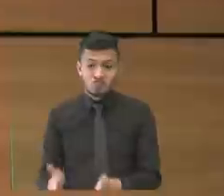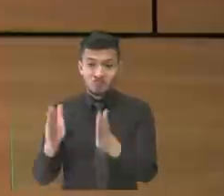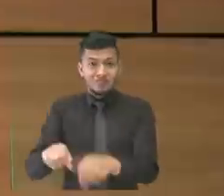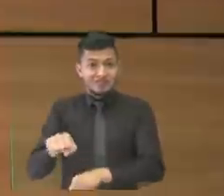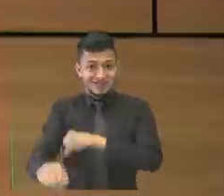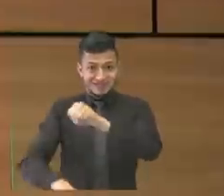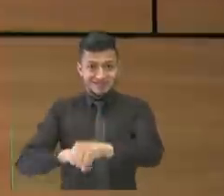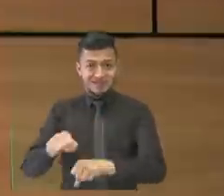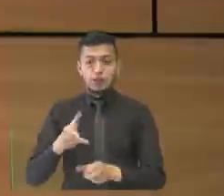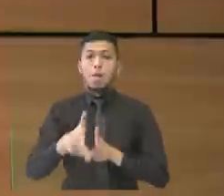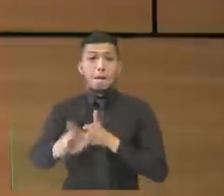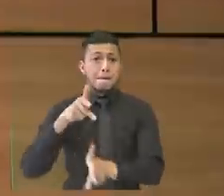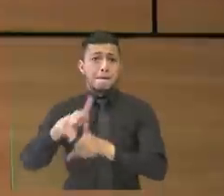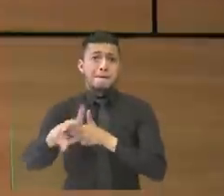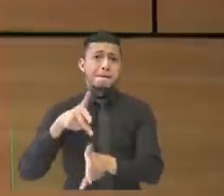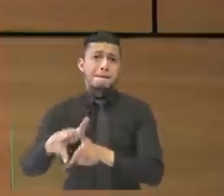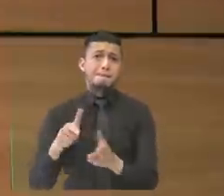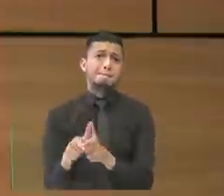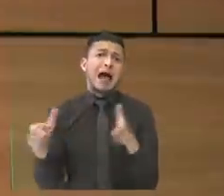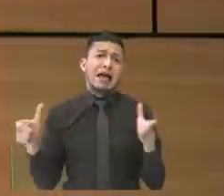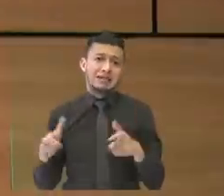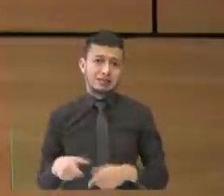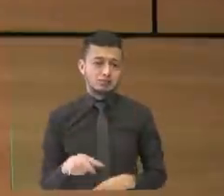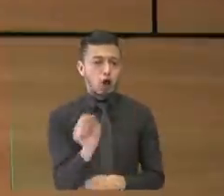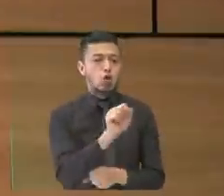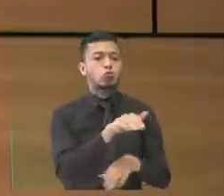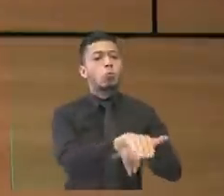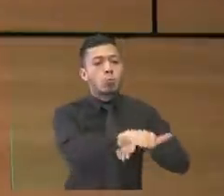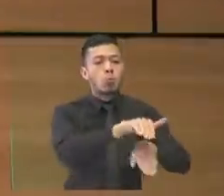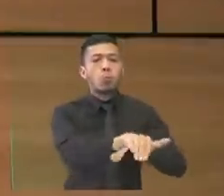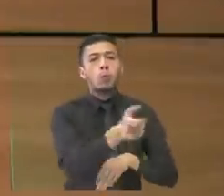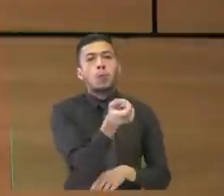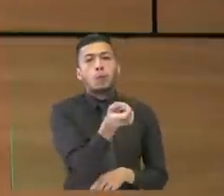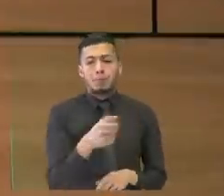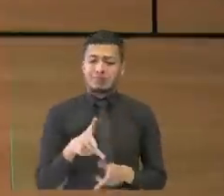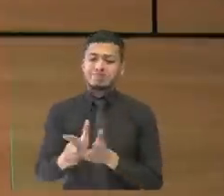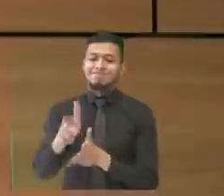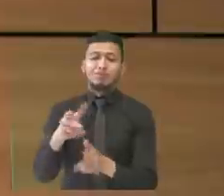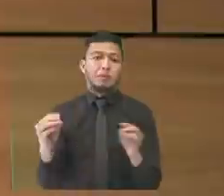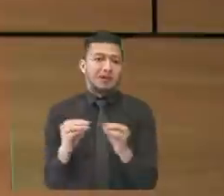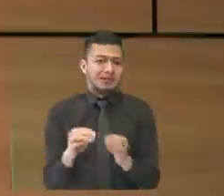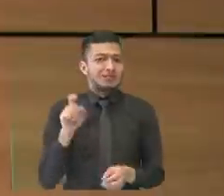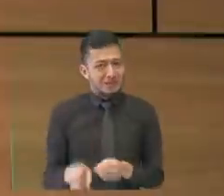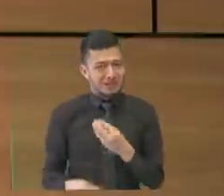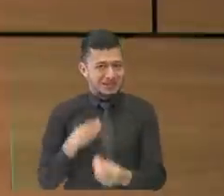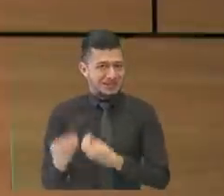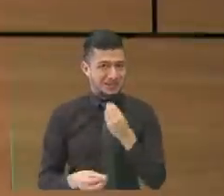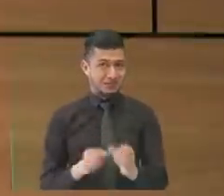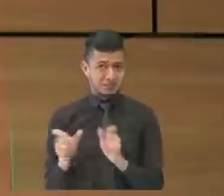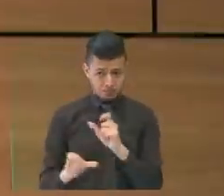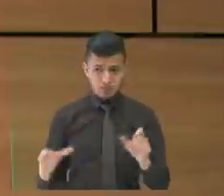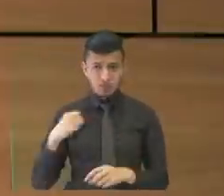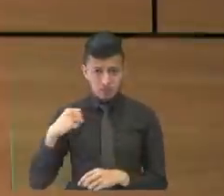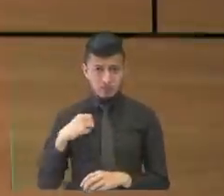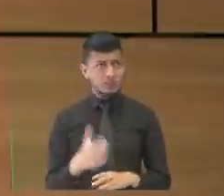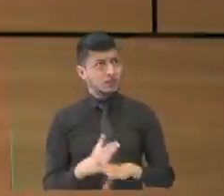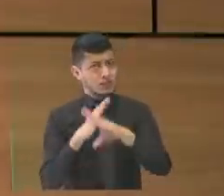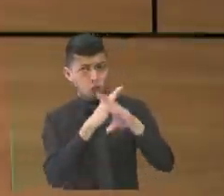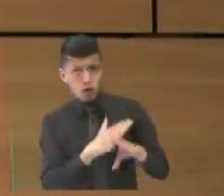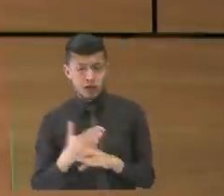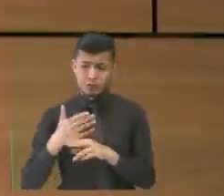transporta más viajes que el carril de carros al lado, ¿no? Entonces era cuestión de hacerlo. Si la gente tiene cómo moverse de manera más segura, lo